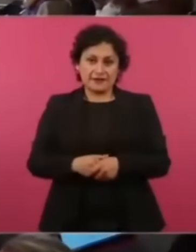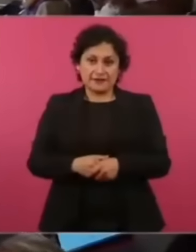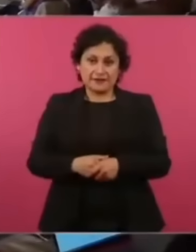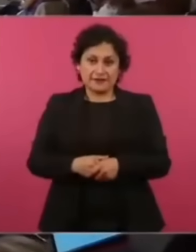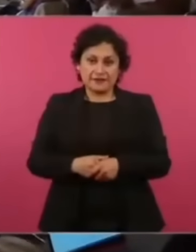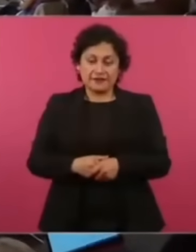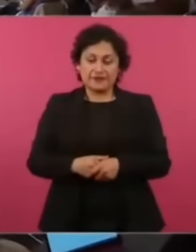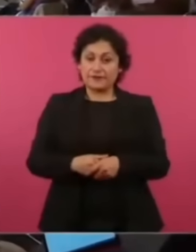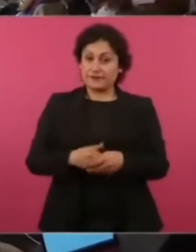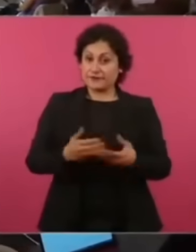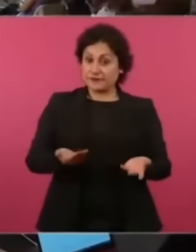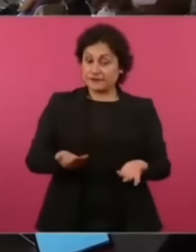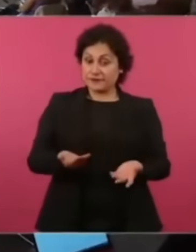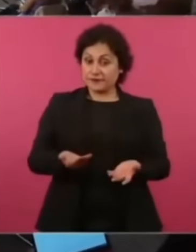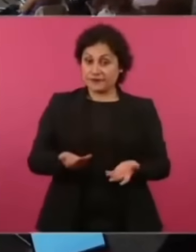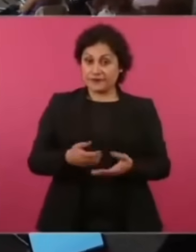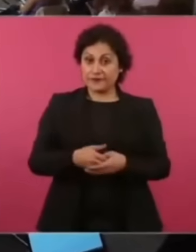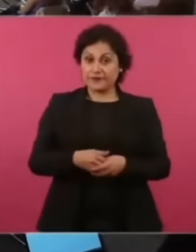¿Qué?